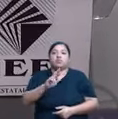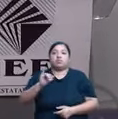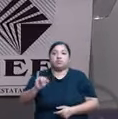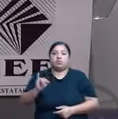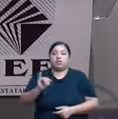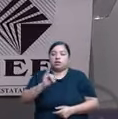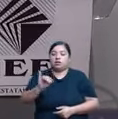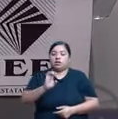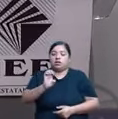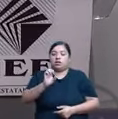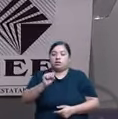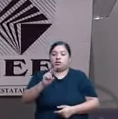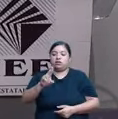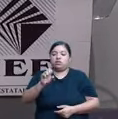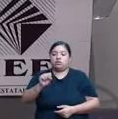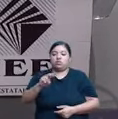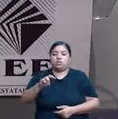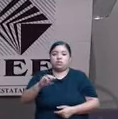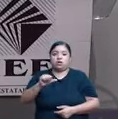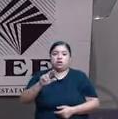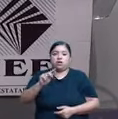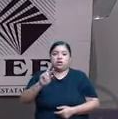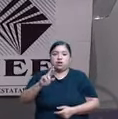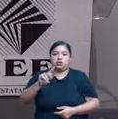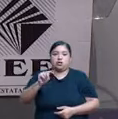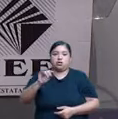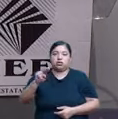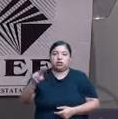Institucional, Jesús Martín Guzmán Hernández. Candidato, tiene